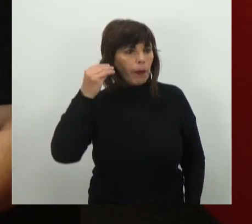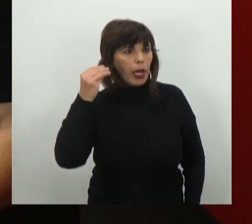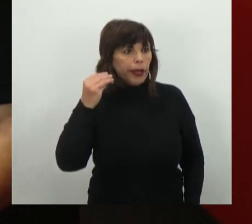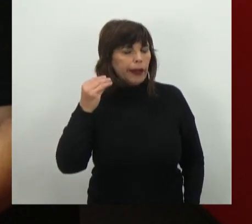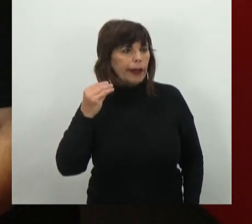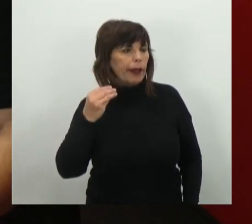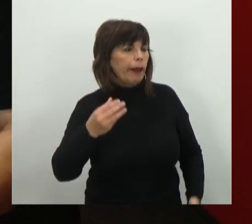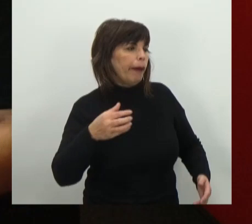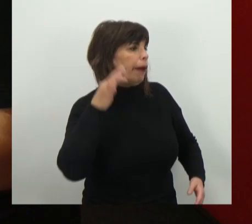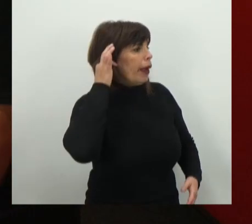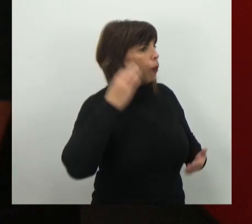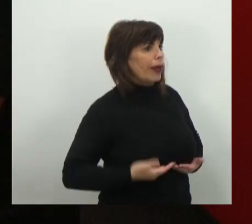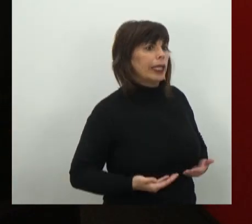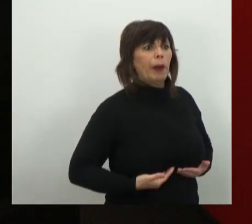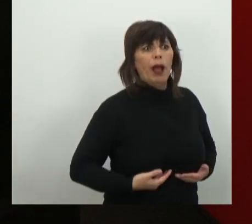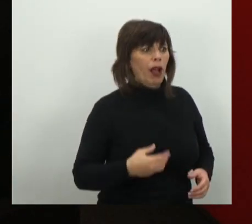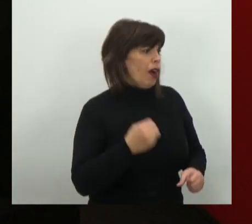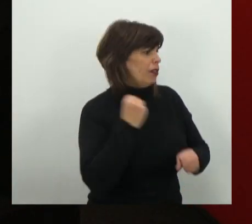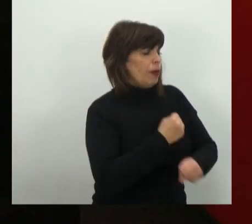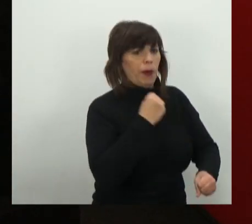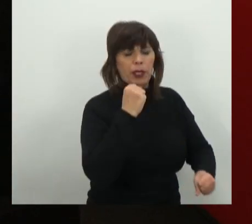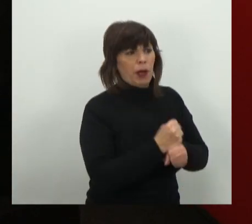Y acercándose dijo, Señor,